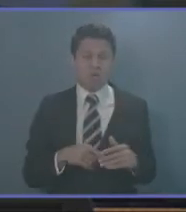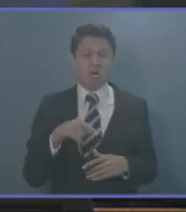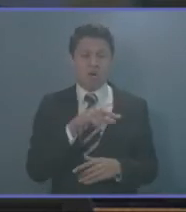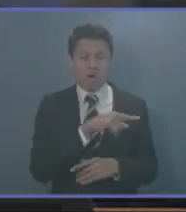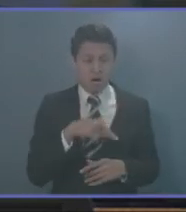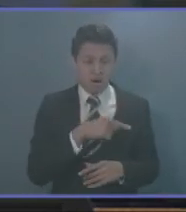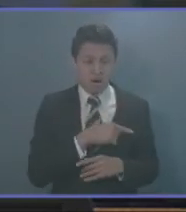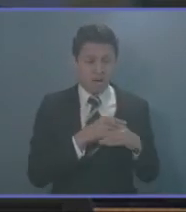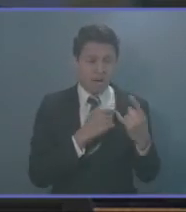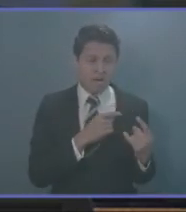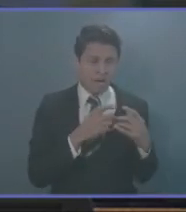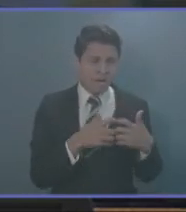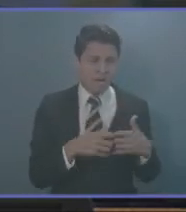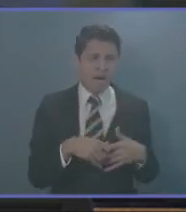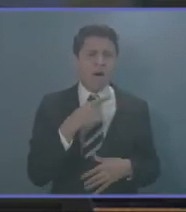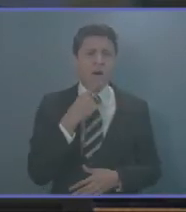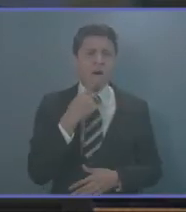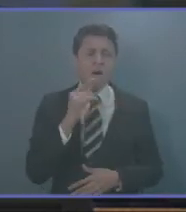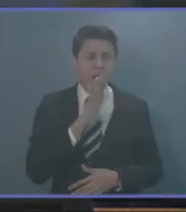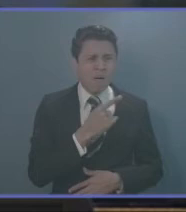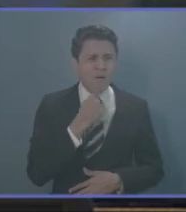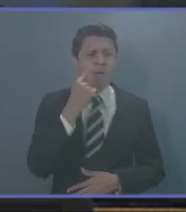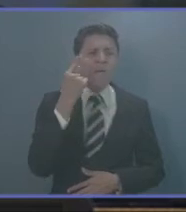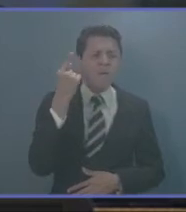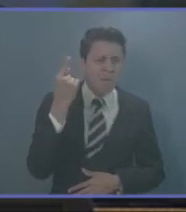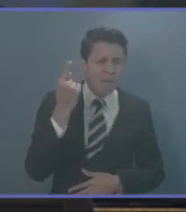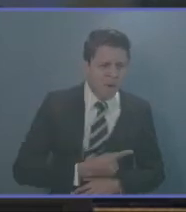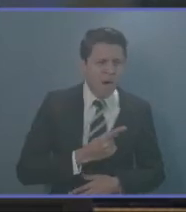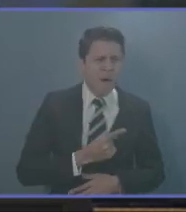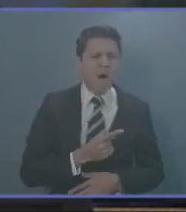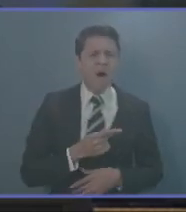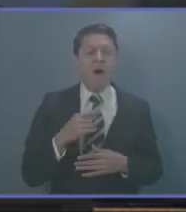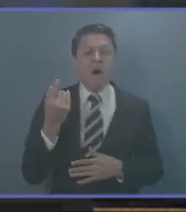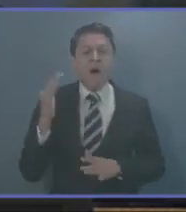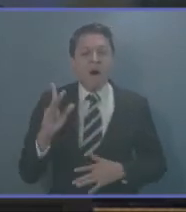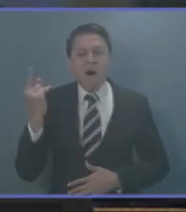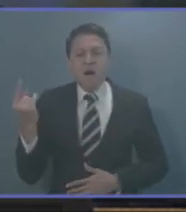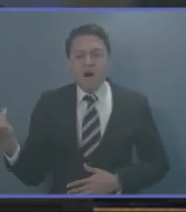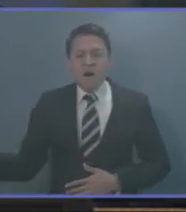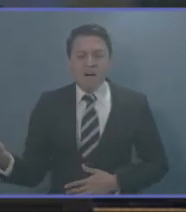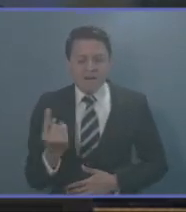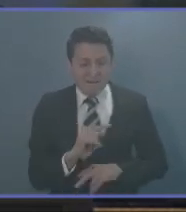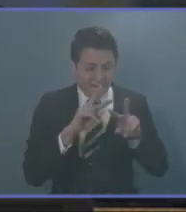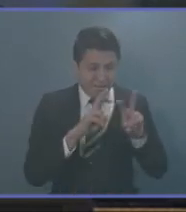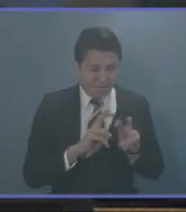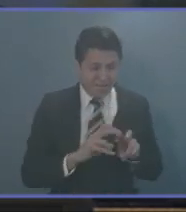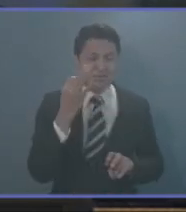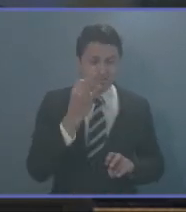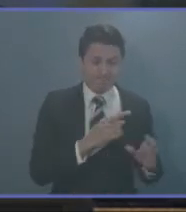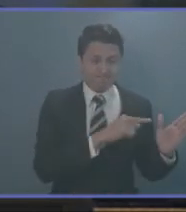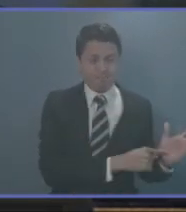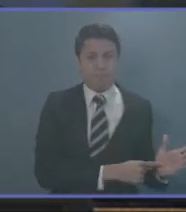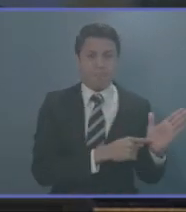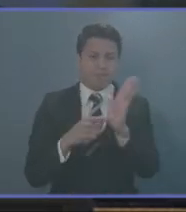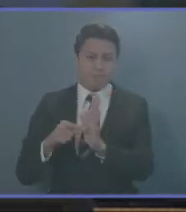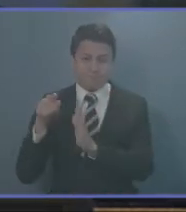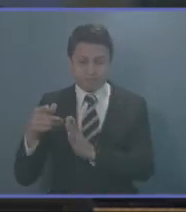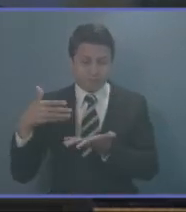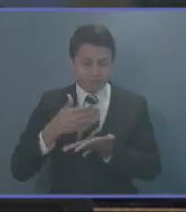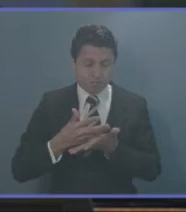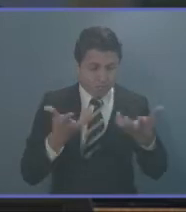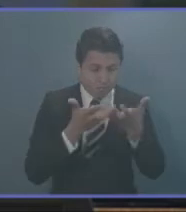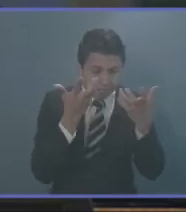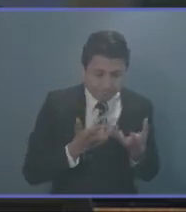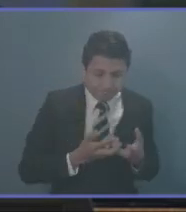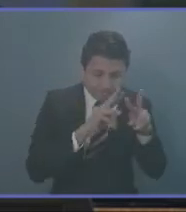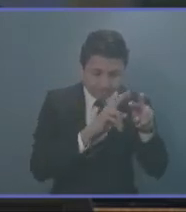facilitar a los fiscalizadores municipales los medios y condiciones necesarias para realizar la fiscalización,